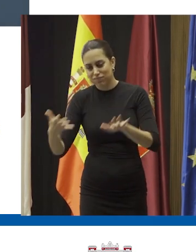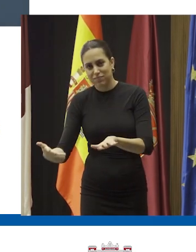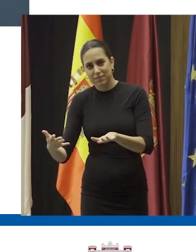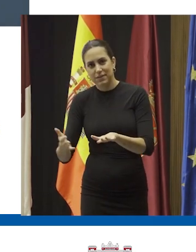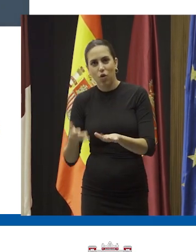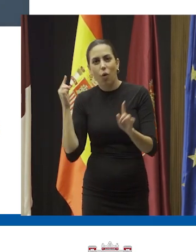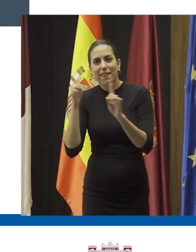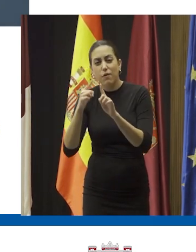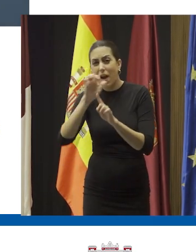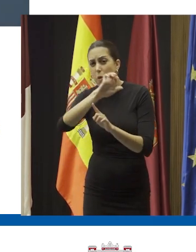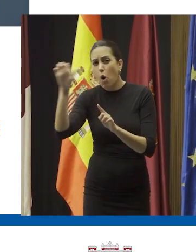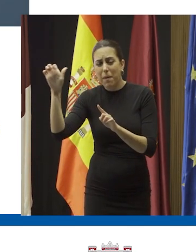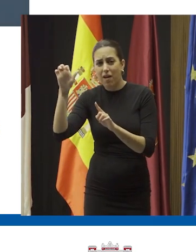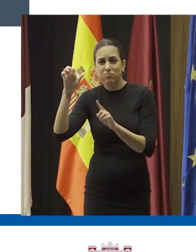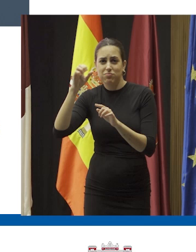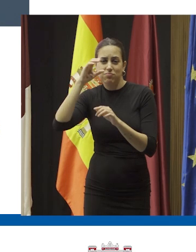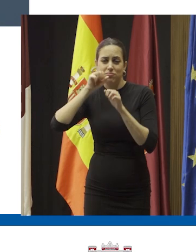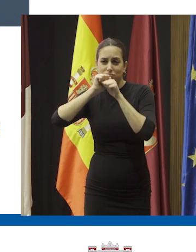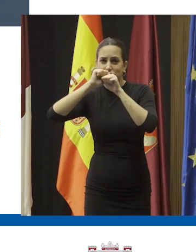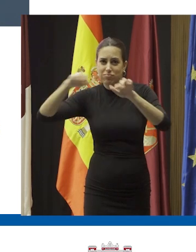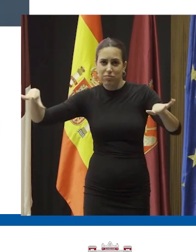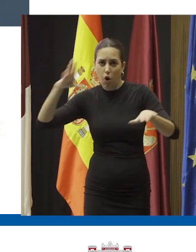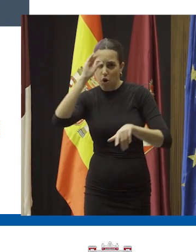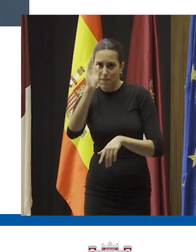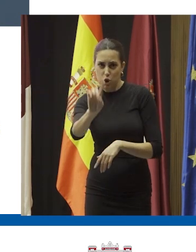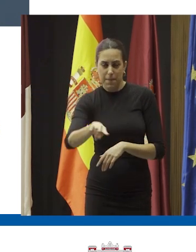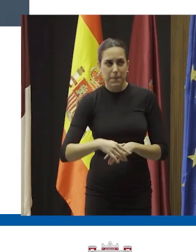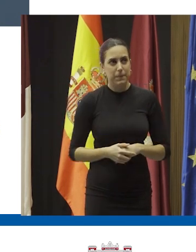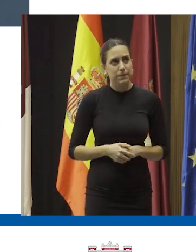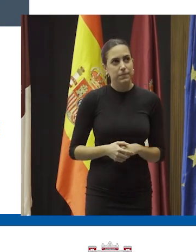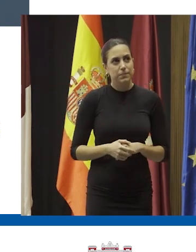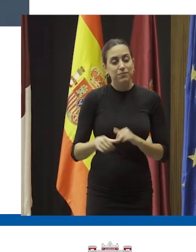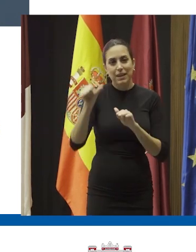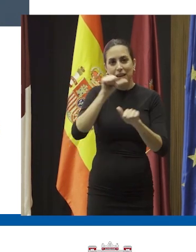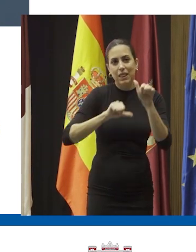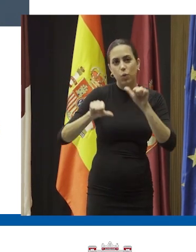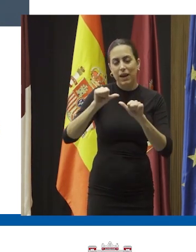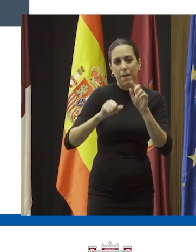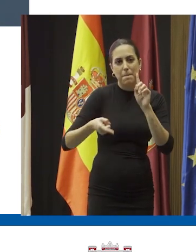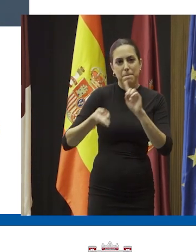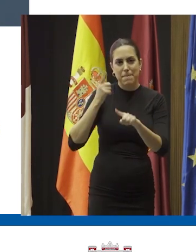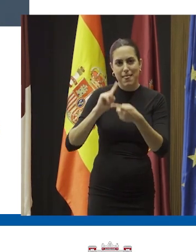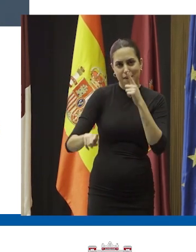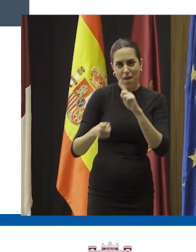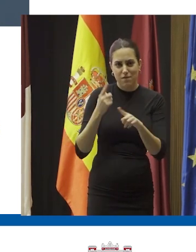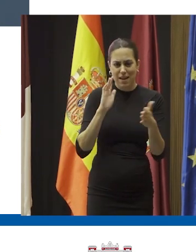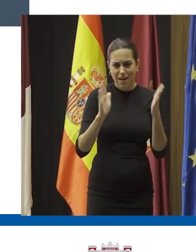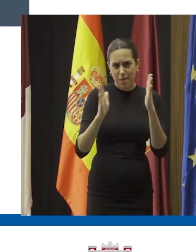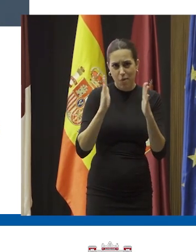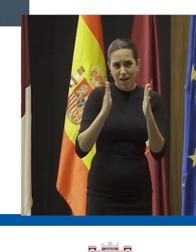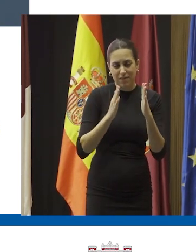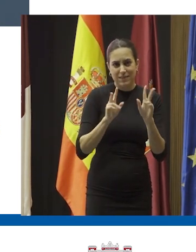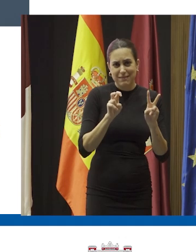conocimiento europeo, de alguna forma. Bueno, la cirugía medieval, acá la ven, como nuevamente